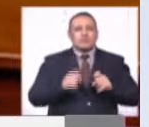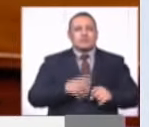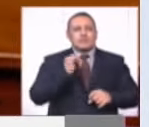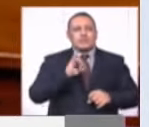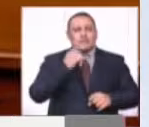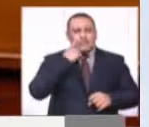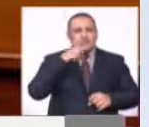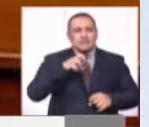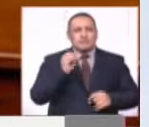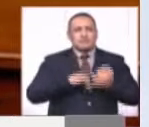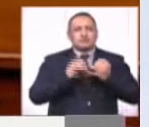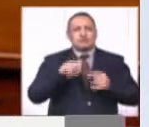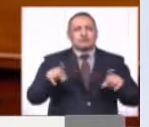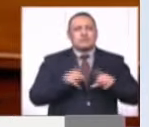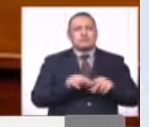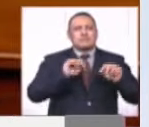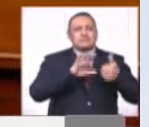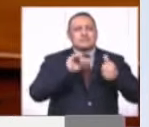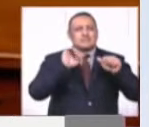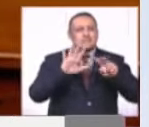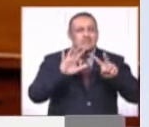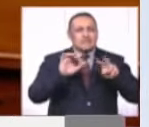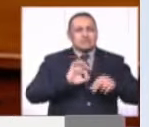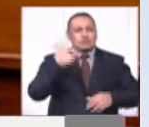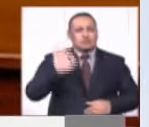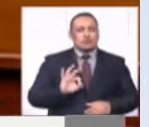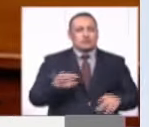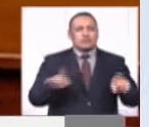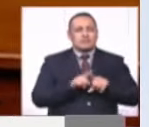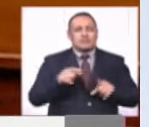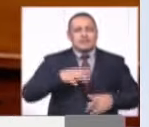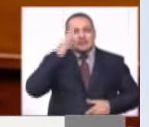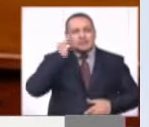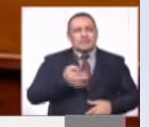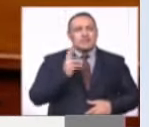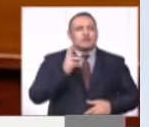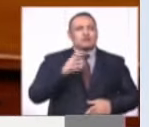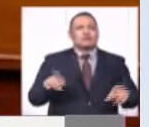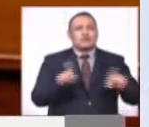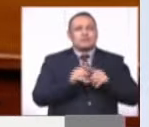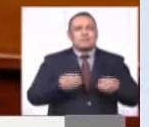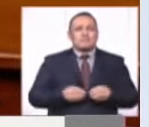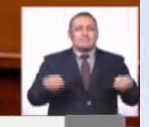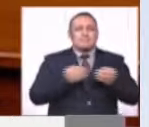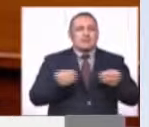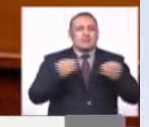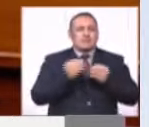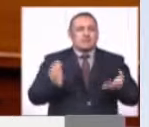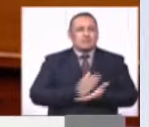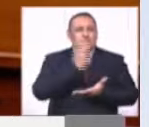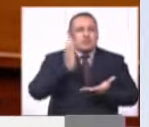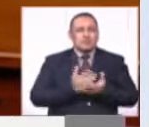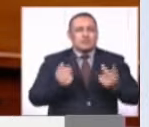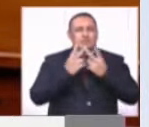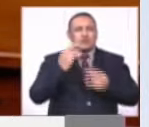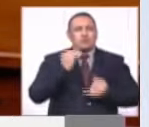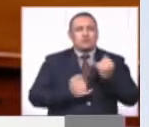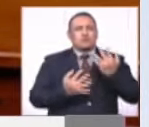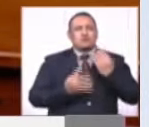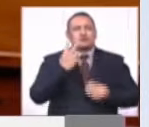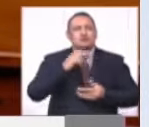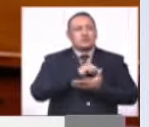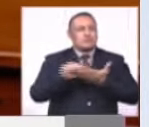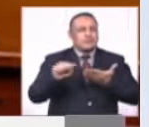el 63% de la población cree que la delincuencia ha empeorado en estos últimos 12